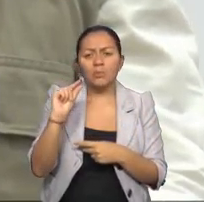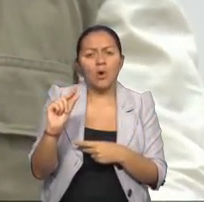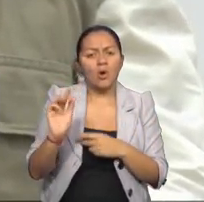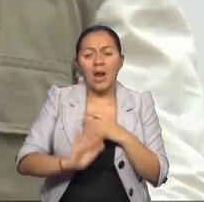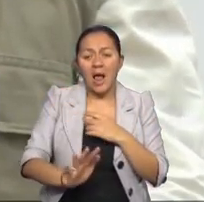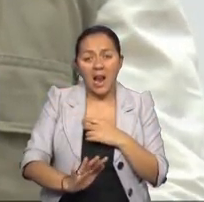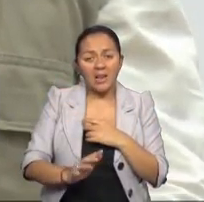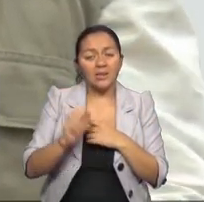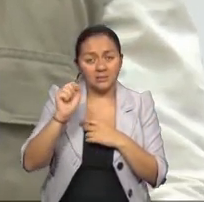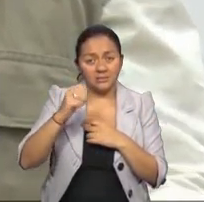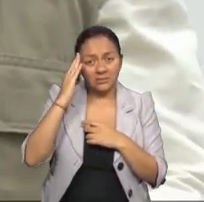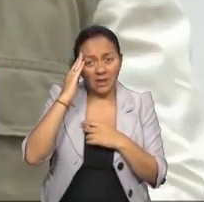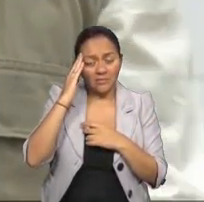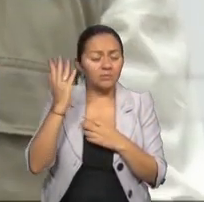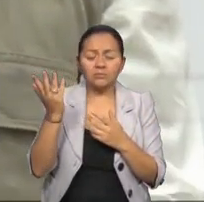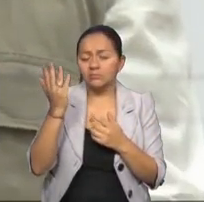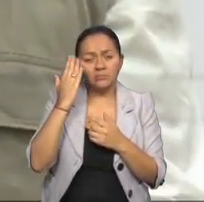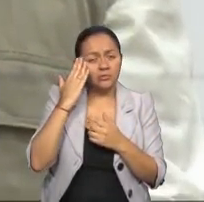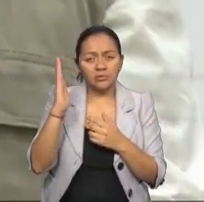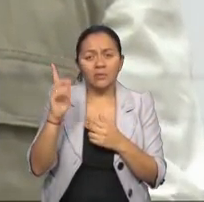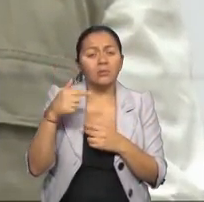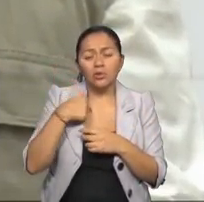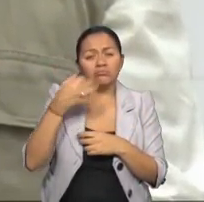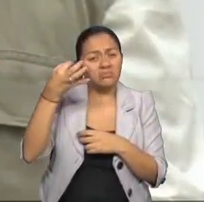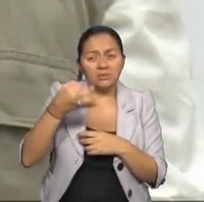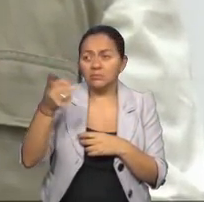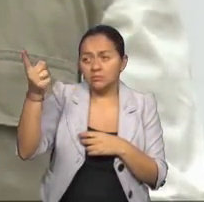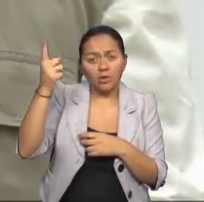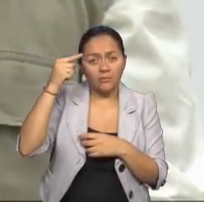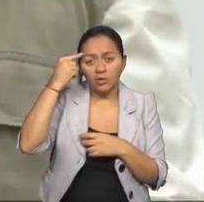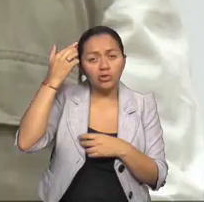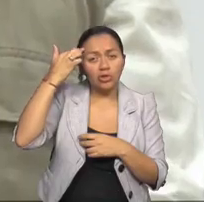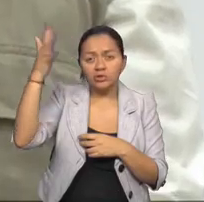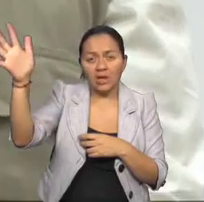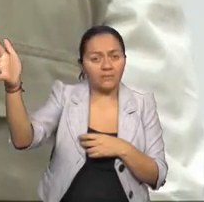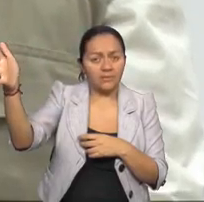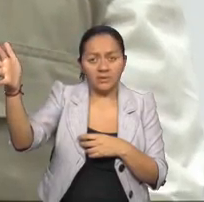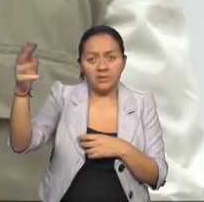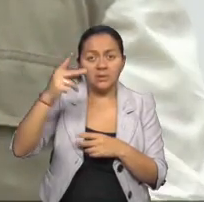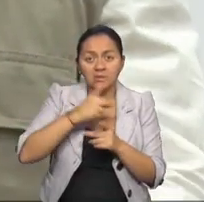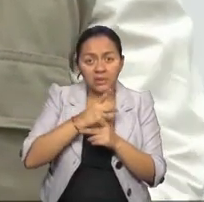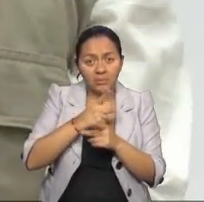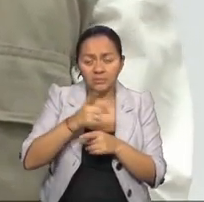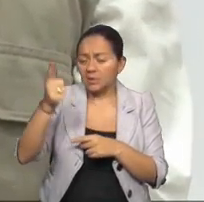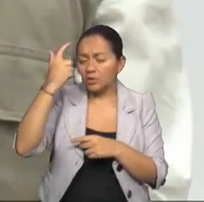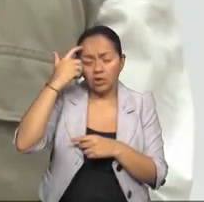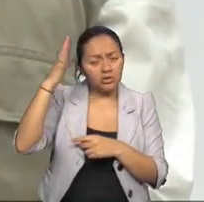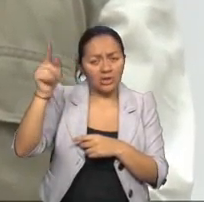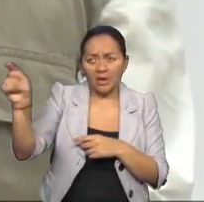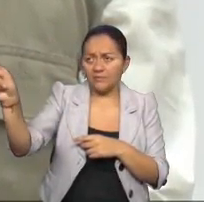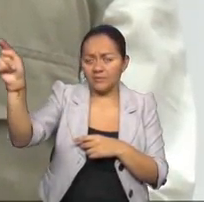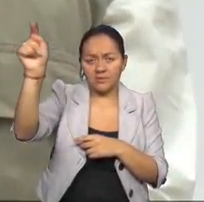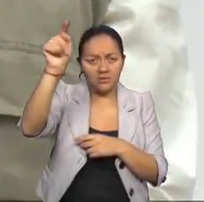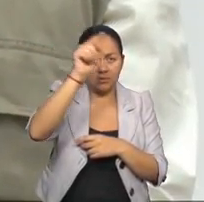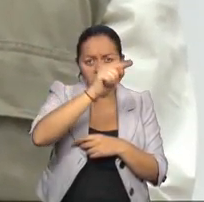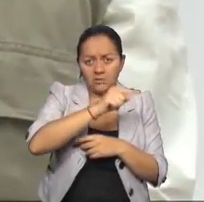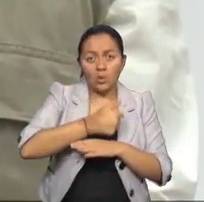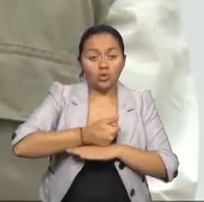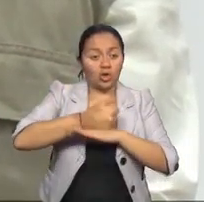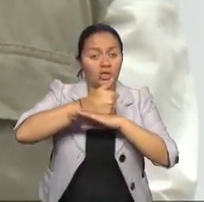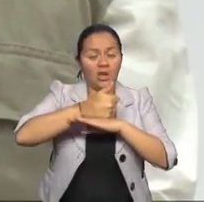decir javier que los gobernantes no conocen en algunos territorios muy lejanos quiere la población con discapacidad